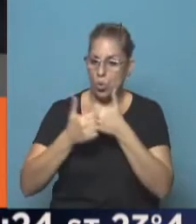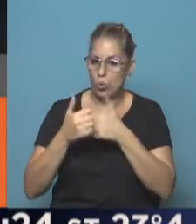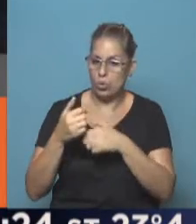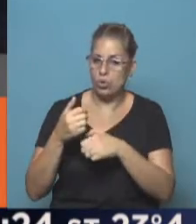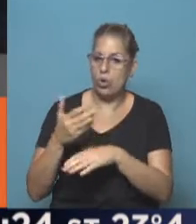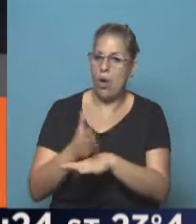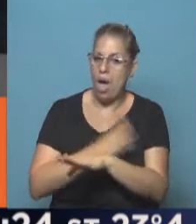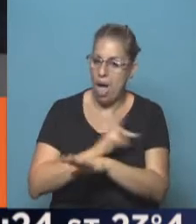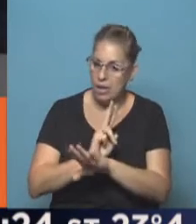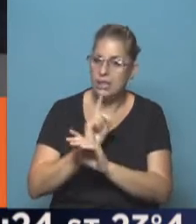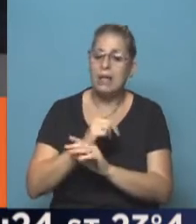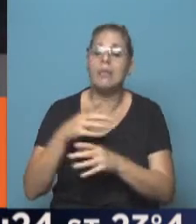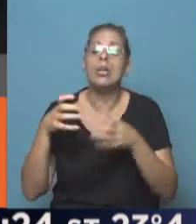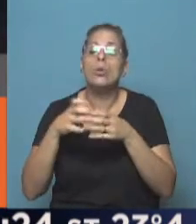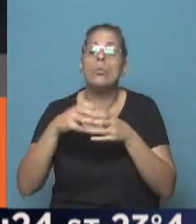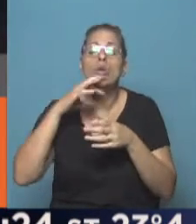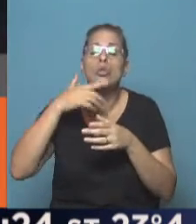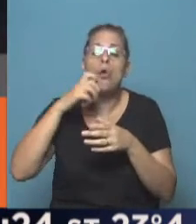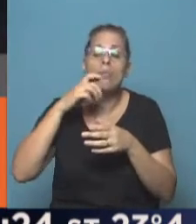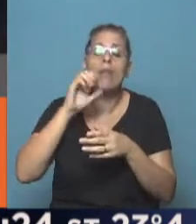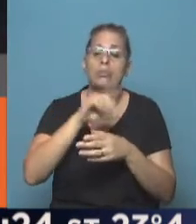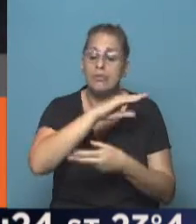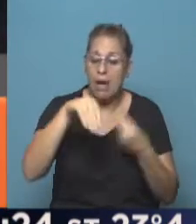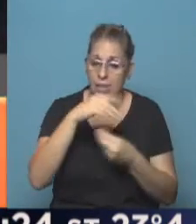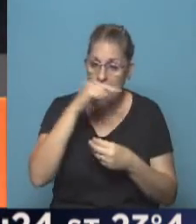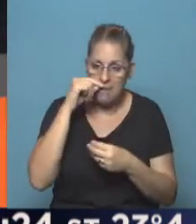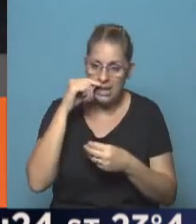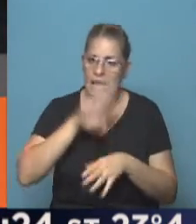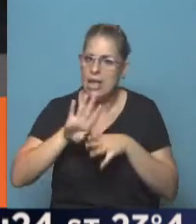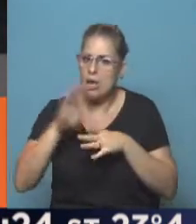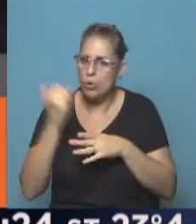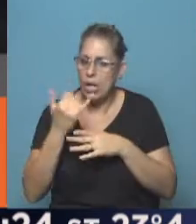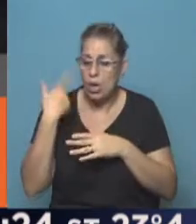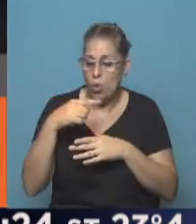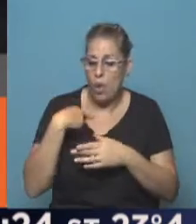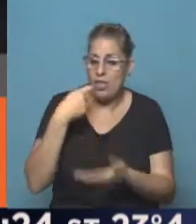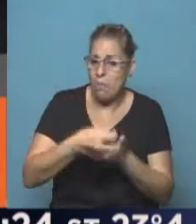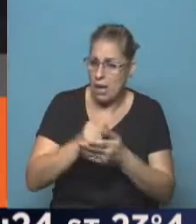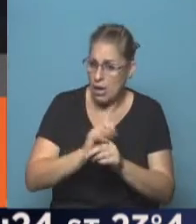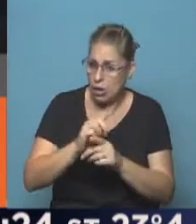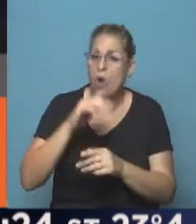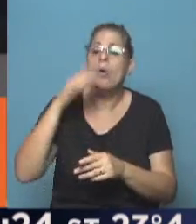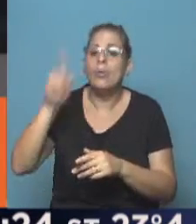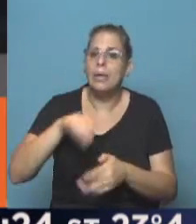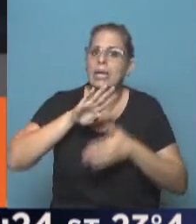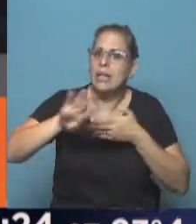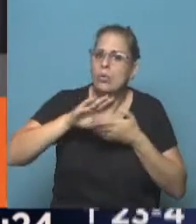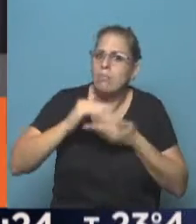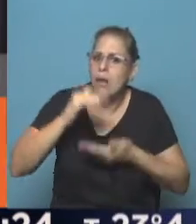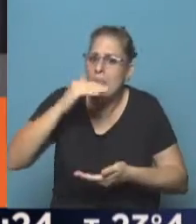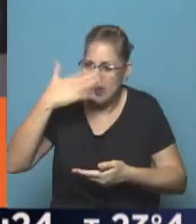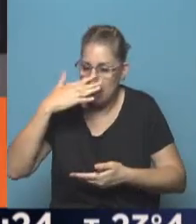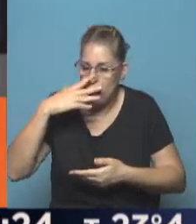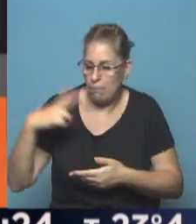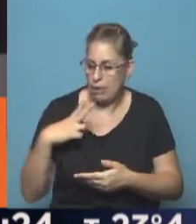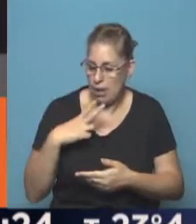esta deuda que tenía el Grupo SOCMA de la familia Macri con el Estado cuando dejó de pagar el canon, acumuló deuda y luego fue estatizado. Se